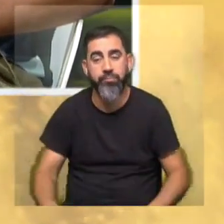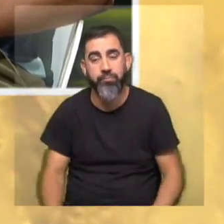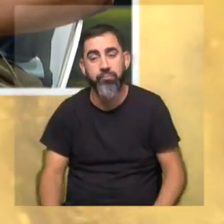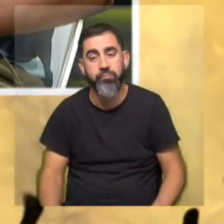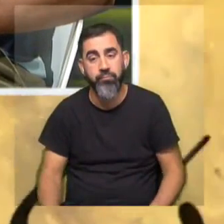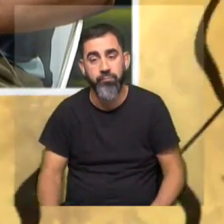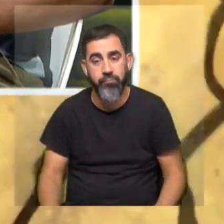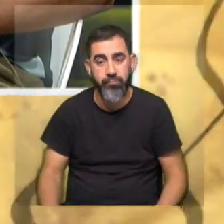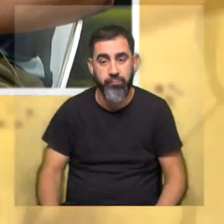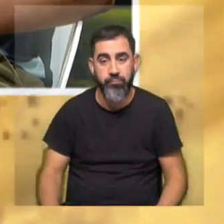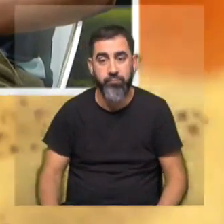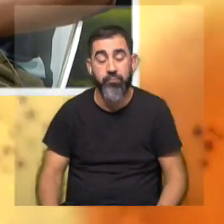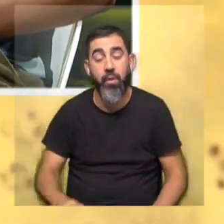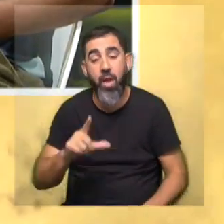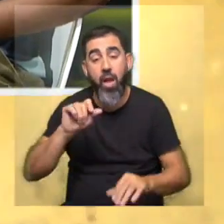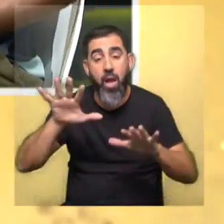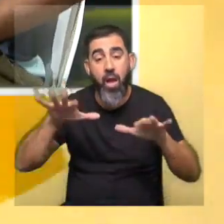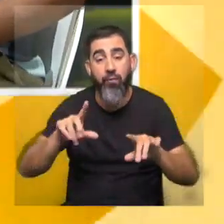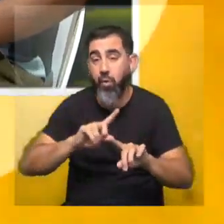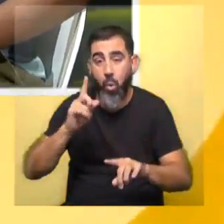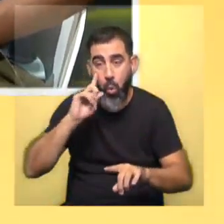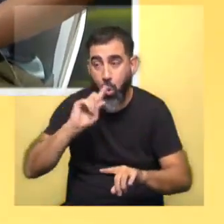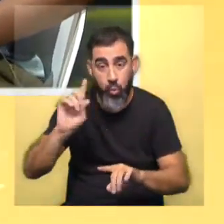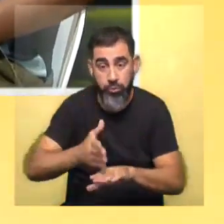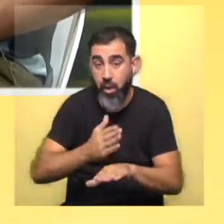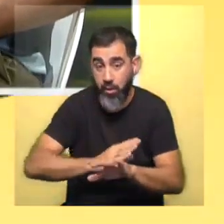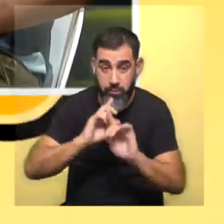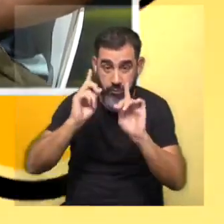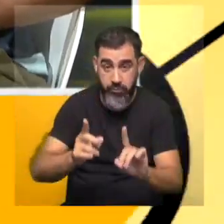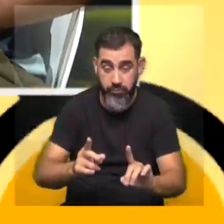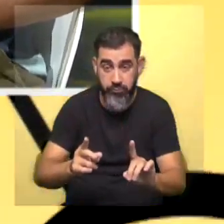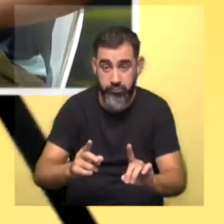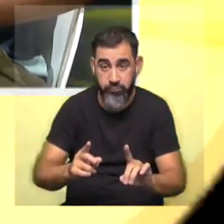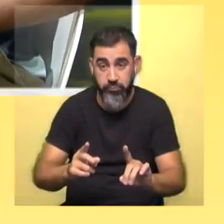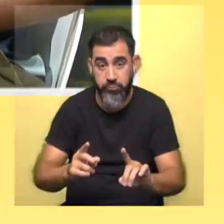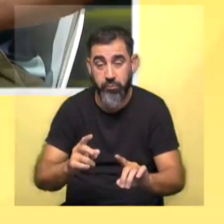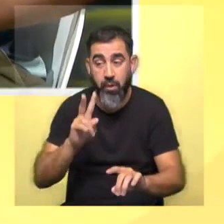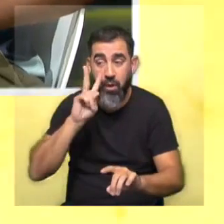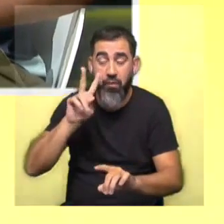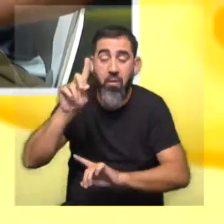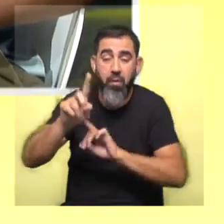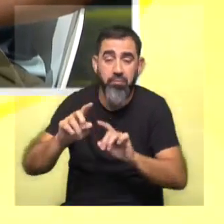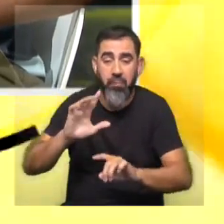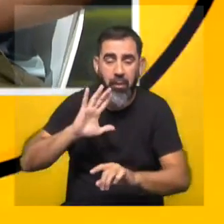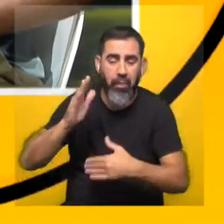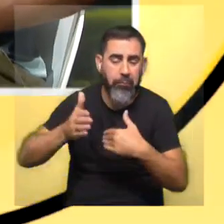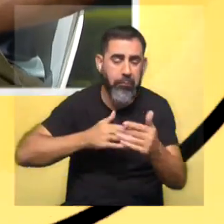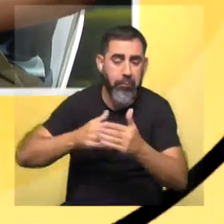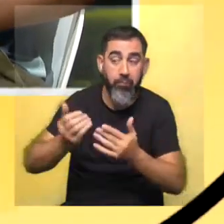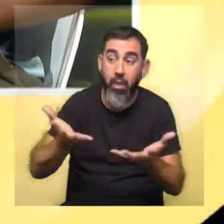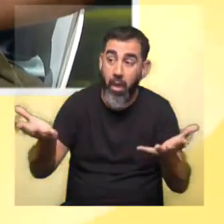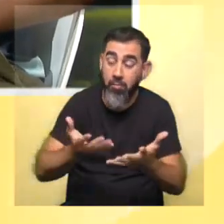ahí. Son aves que tampoco conocíamos, que no las veíamos por ahí, no les dábamos mayor importancia y